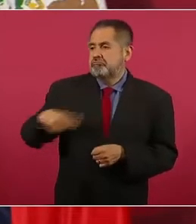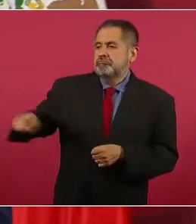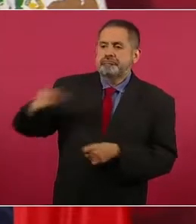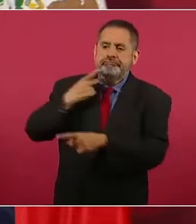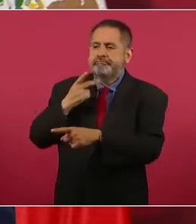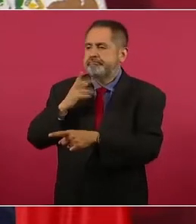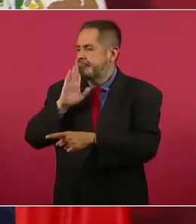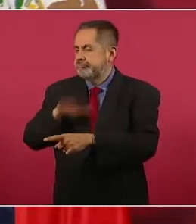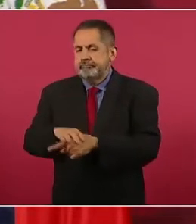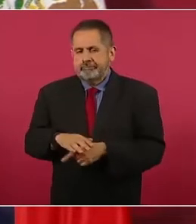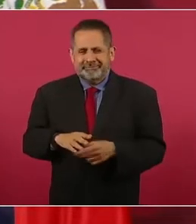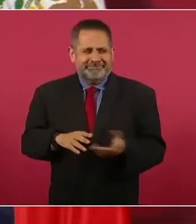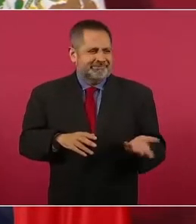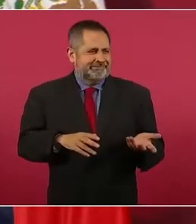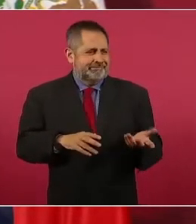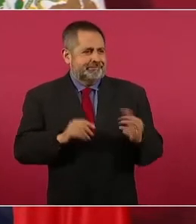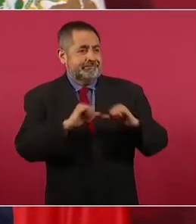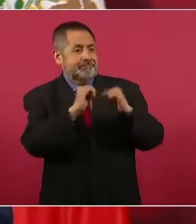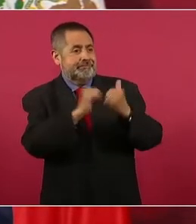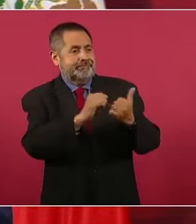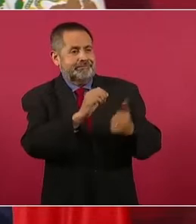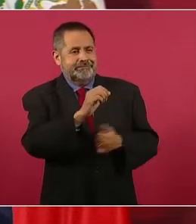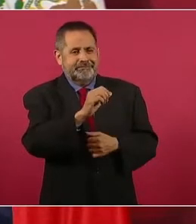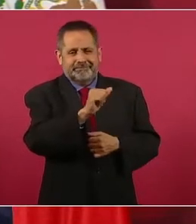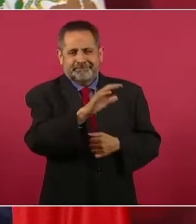Esos eran la sociedad civil.